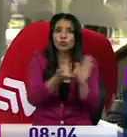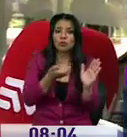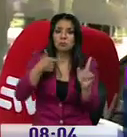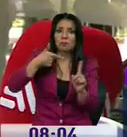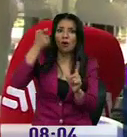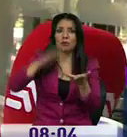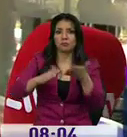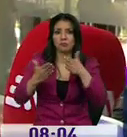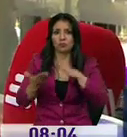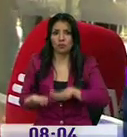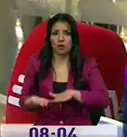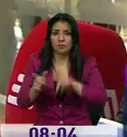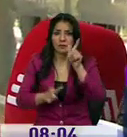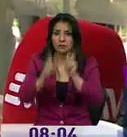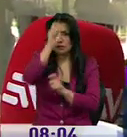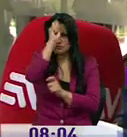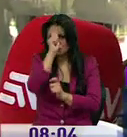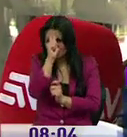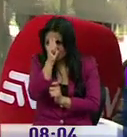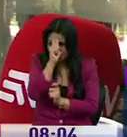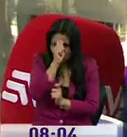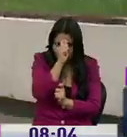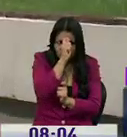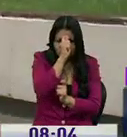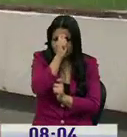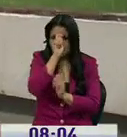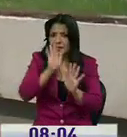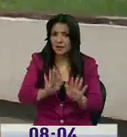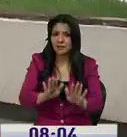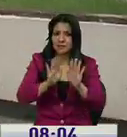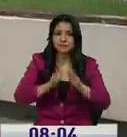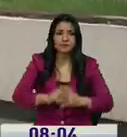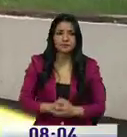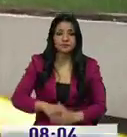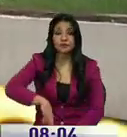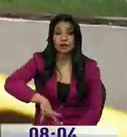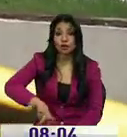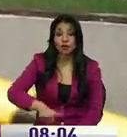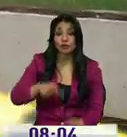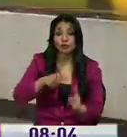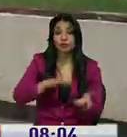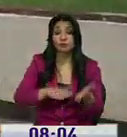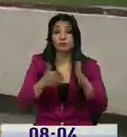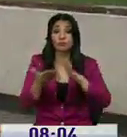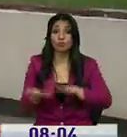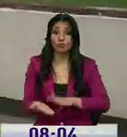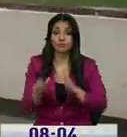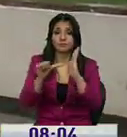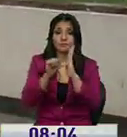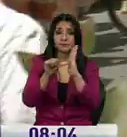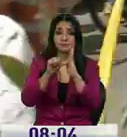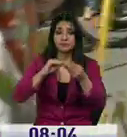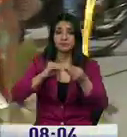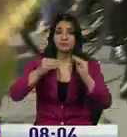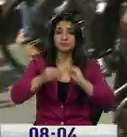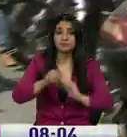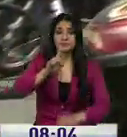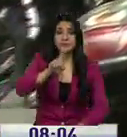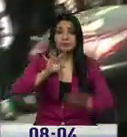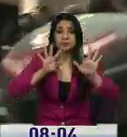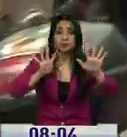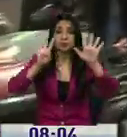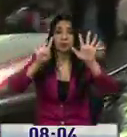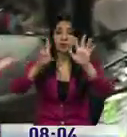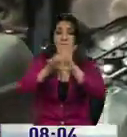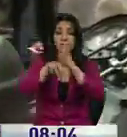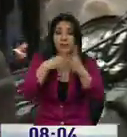Son personas que están con gorras tratando de ocultar sus rostros. El delito de robo con muerte está tipificado en el artículo 189 del COIF,